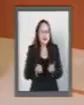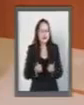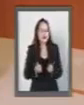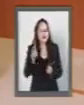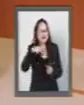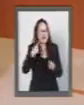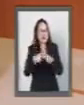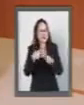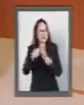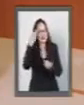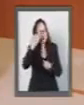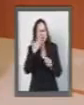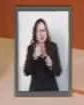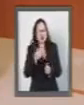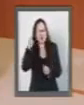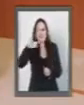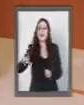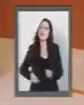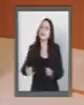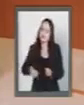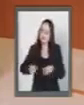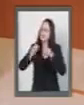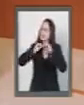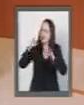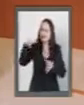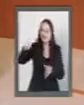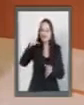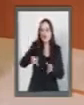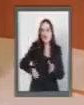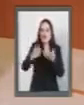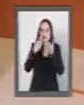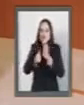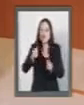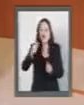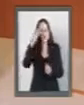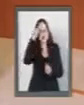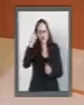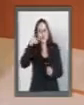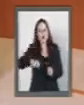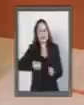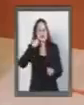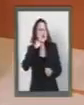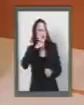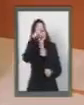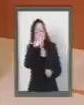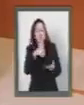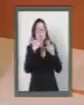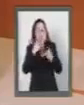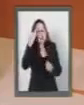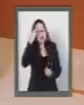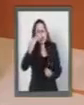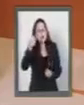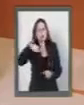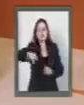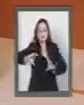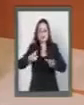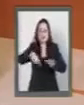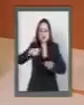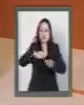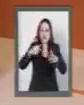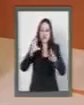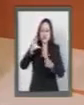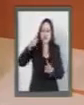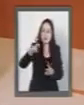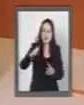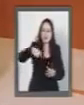quién? Para el gobierno. Para este Senado. Porque el movimiento magisterial no claudicará.